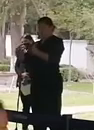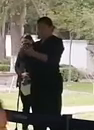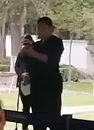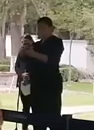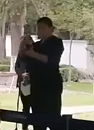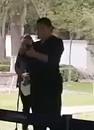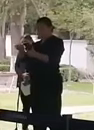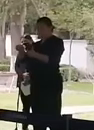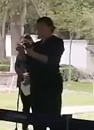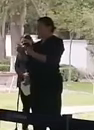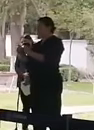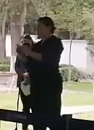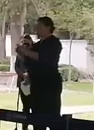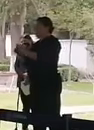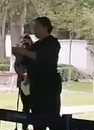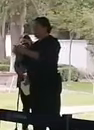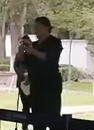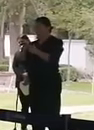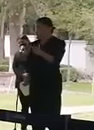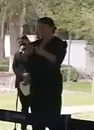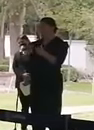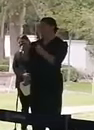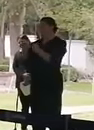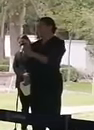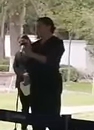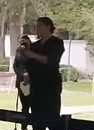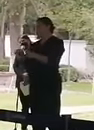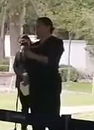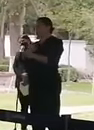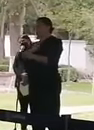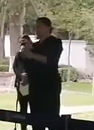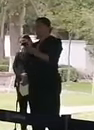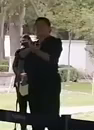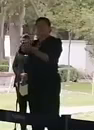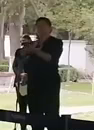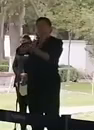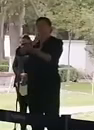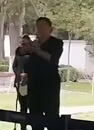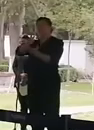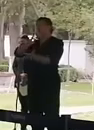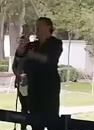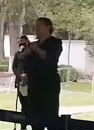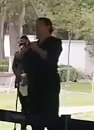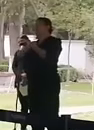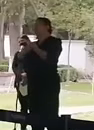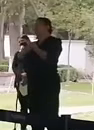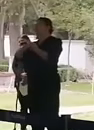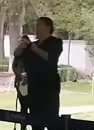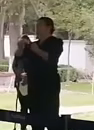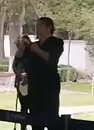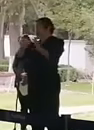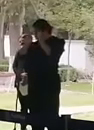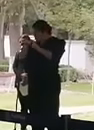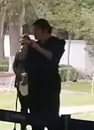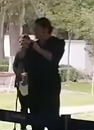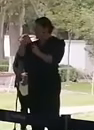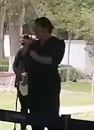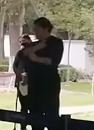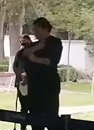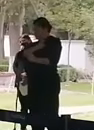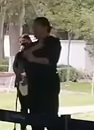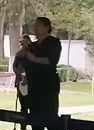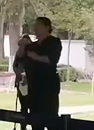seguridad puedan intervenir en el país sin violentar la autonomía para reducir los índices de